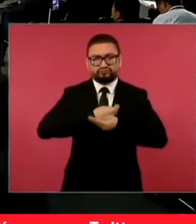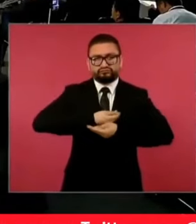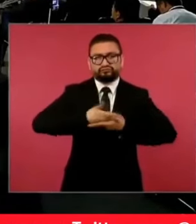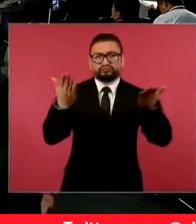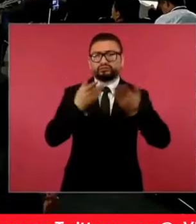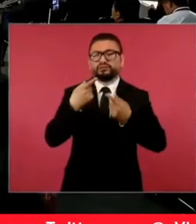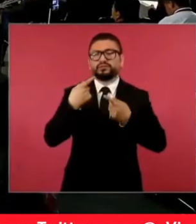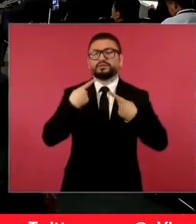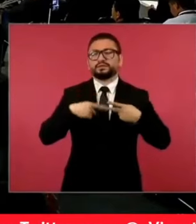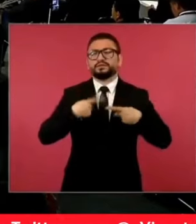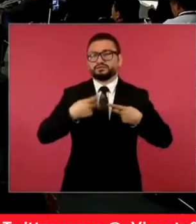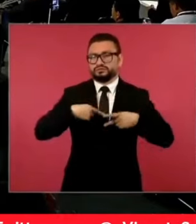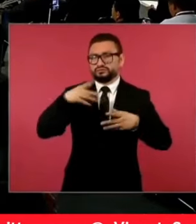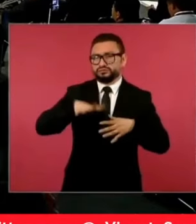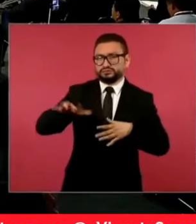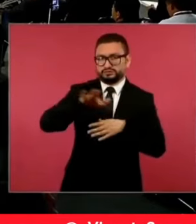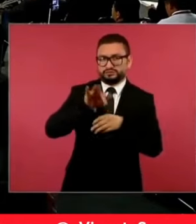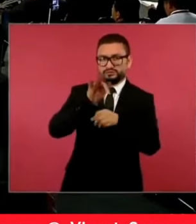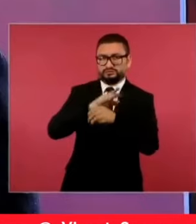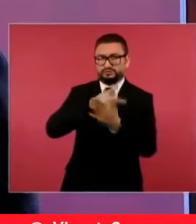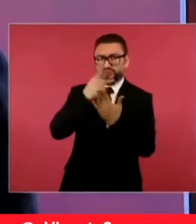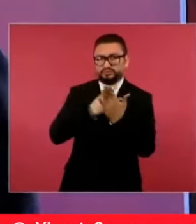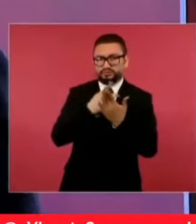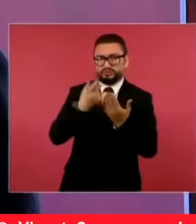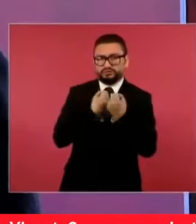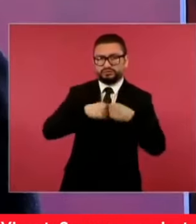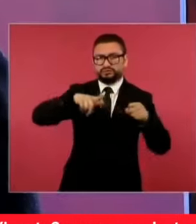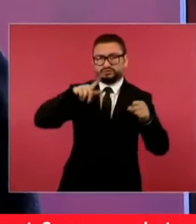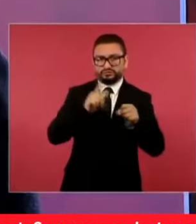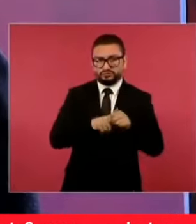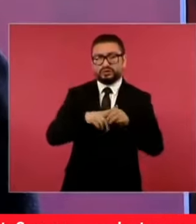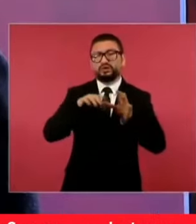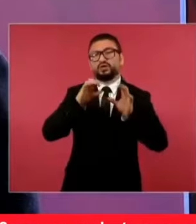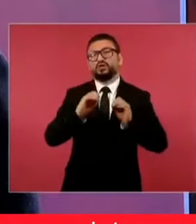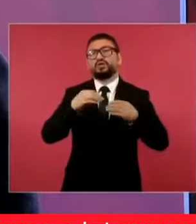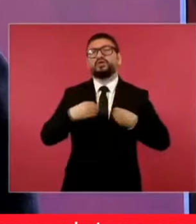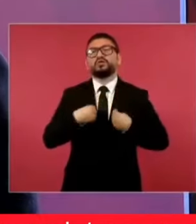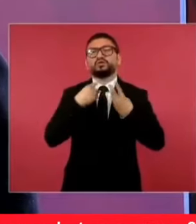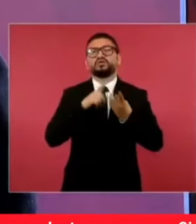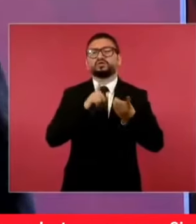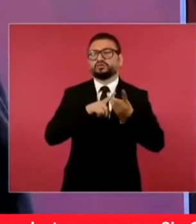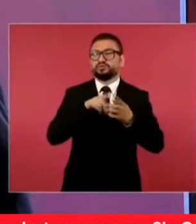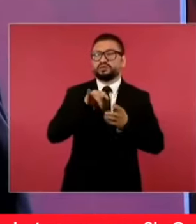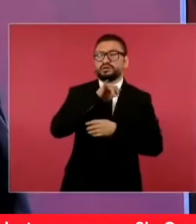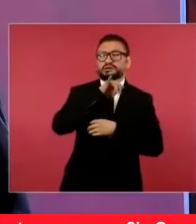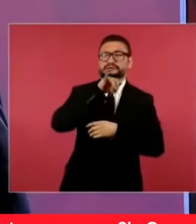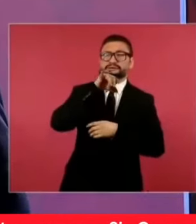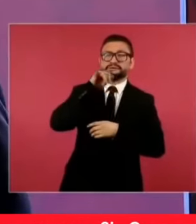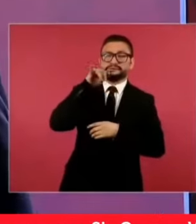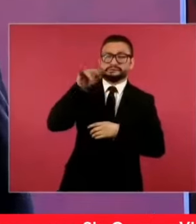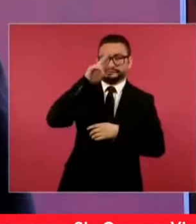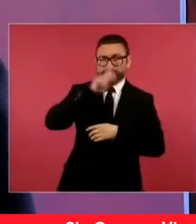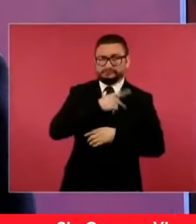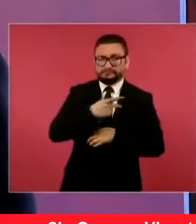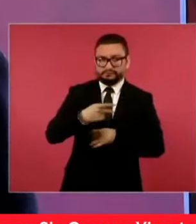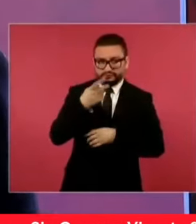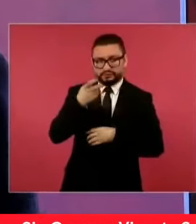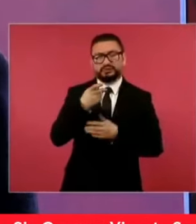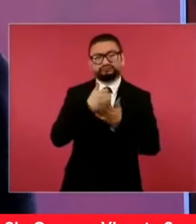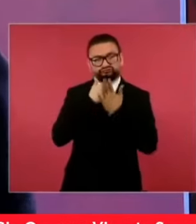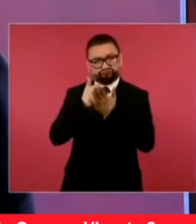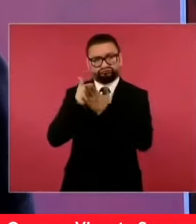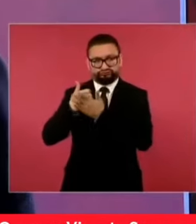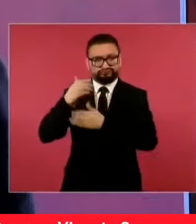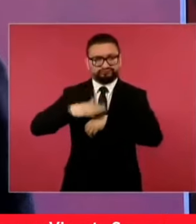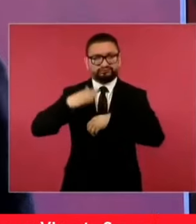población beneficiaria de programas sociales o que vive en zonas de alta y muy alta marginación.